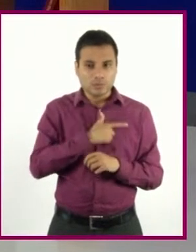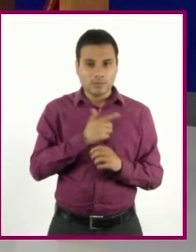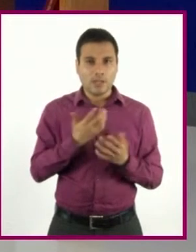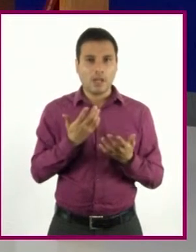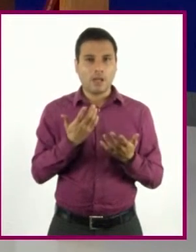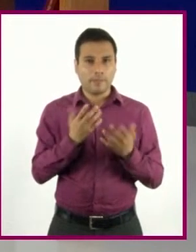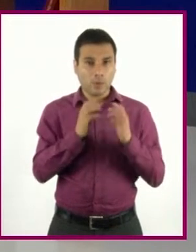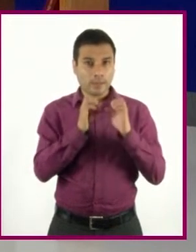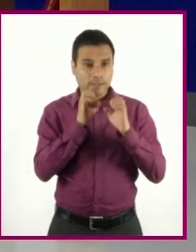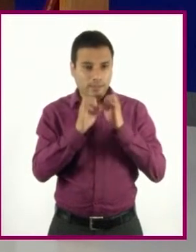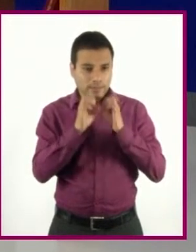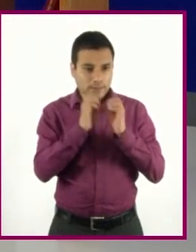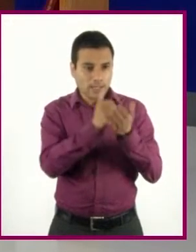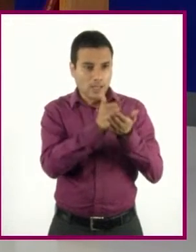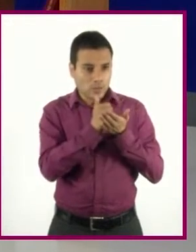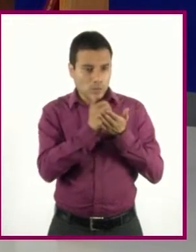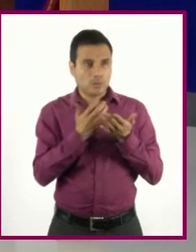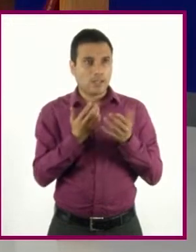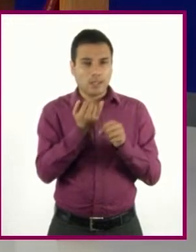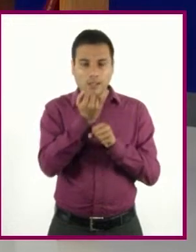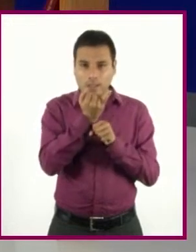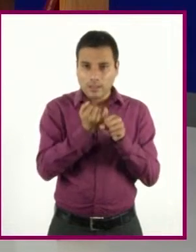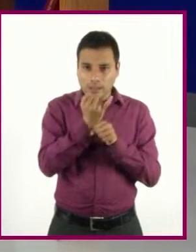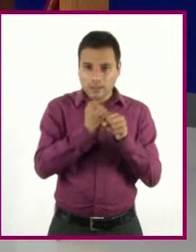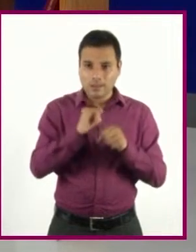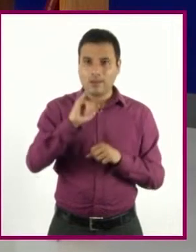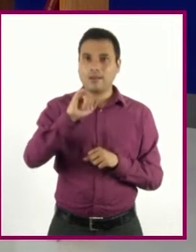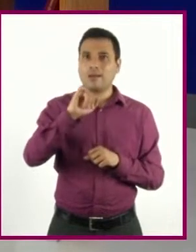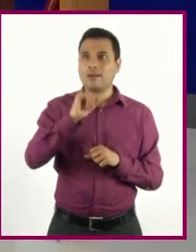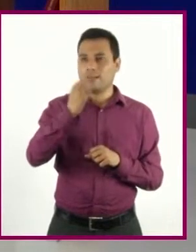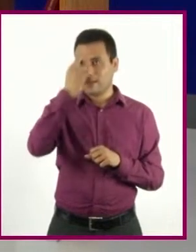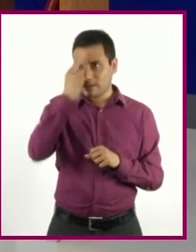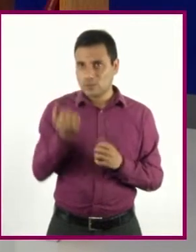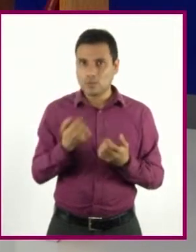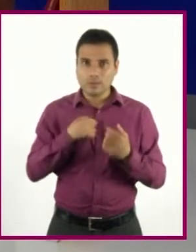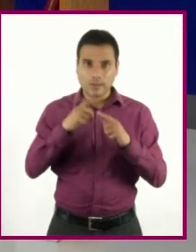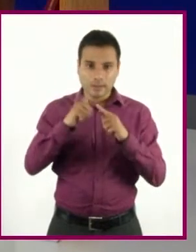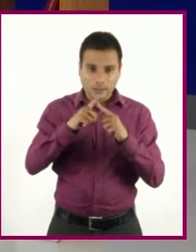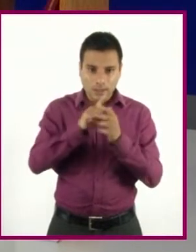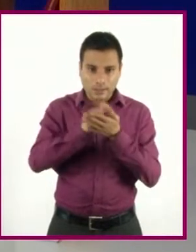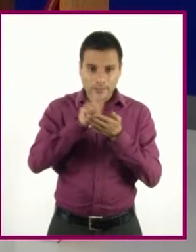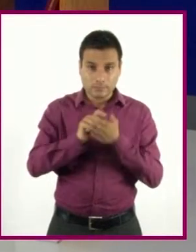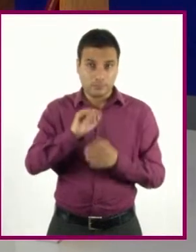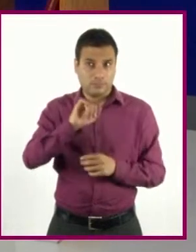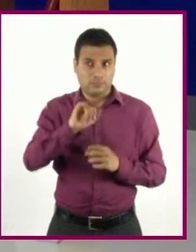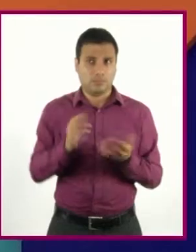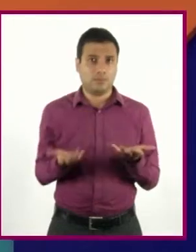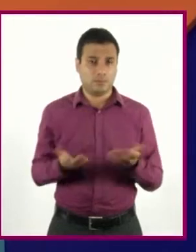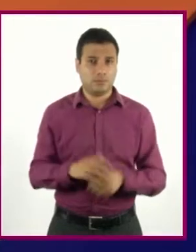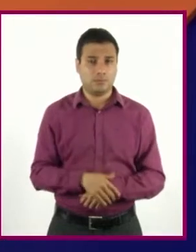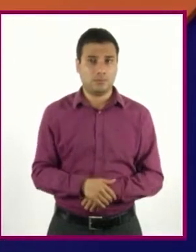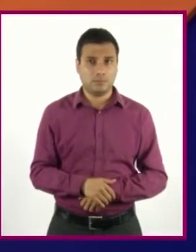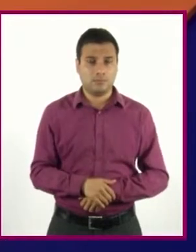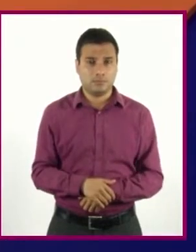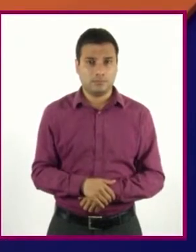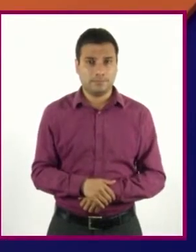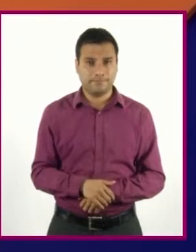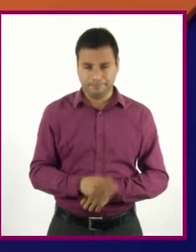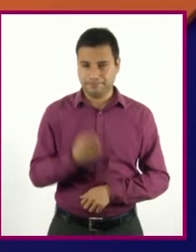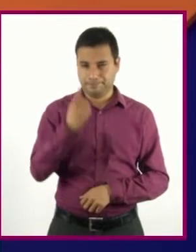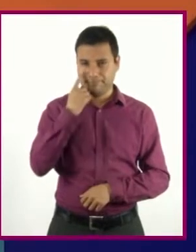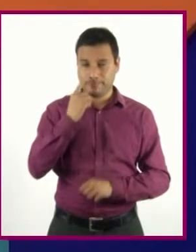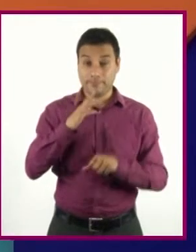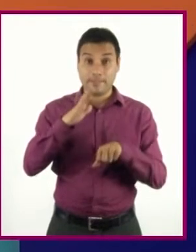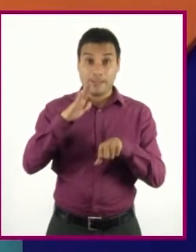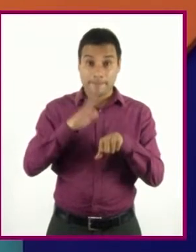entrevista puede servir como una fuente de información en un trabajo escolar. Pues claro que sí, y para que nos quede